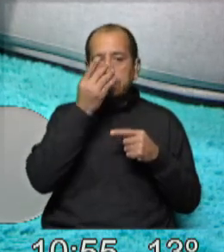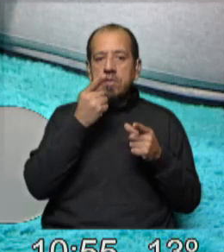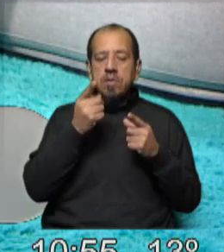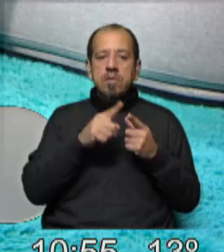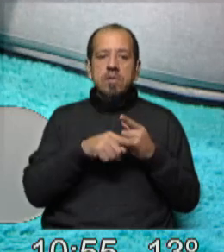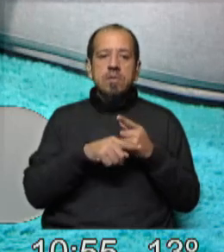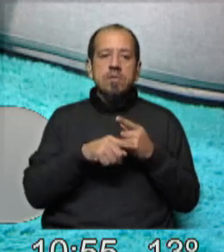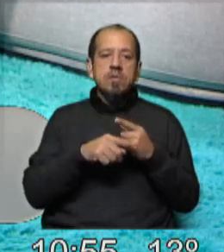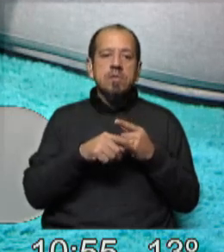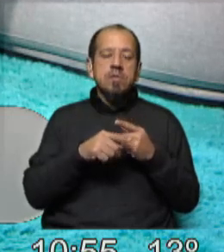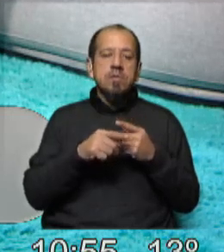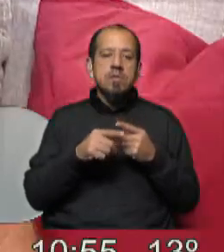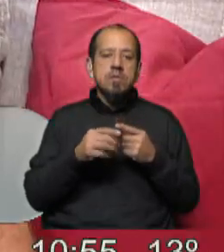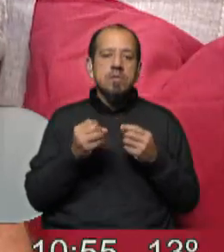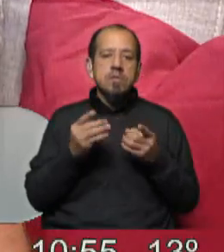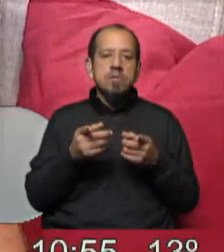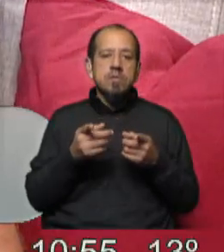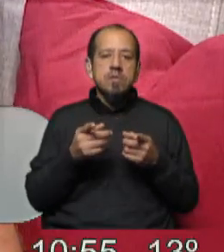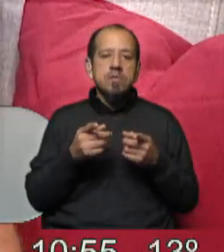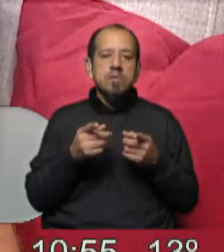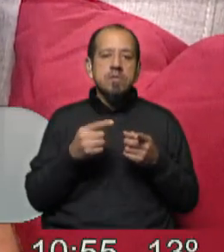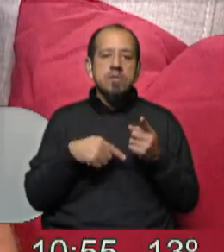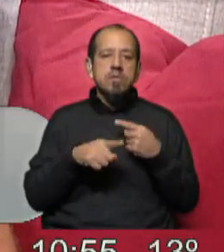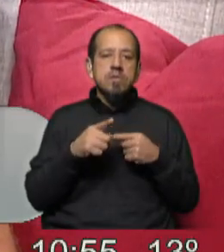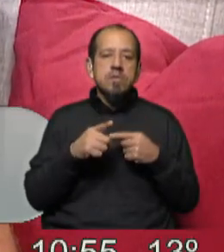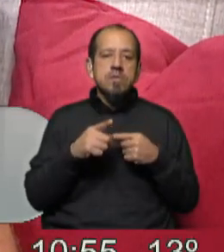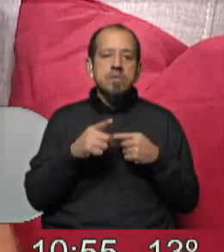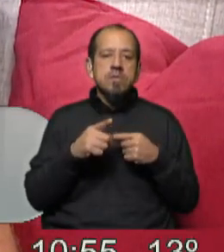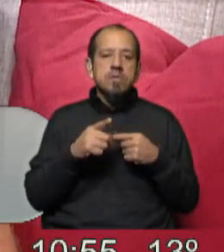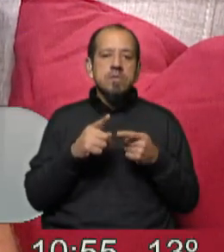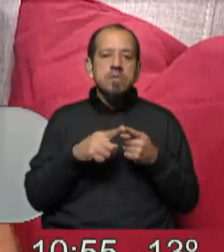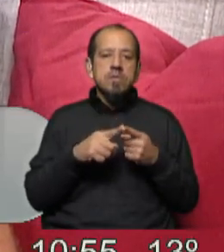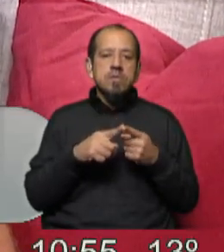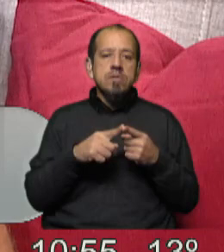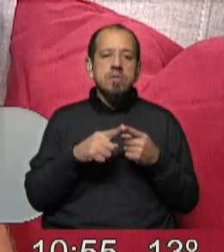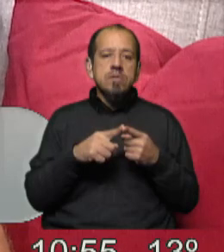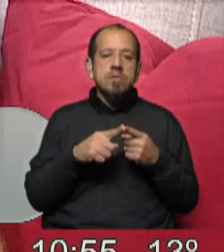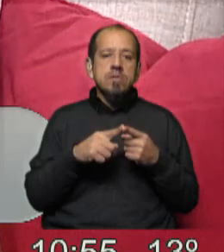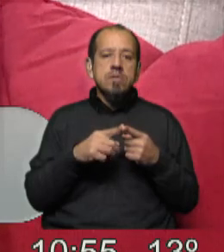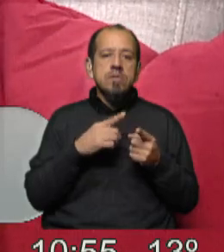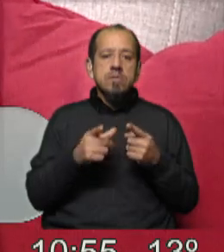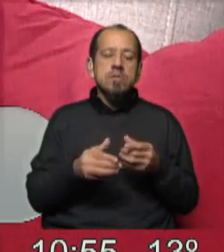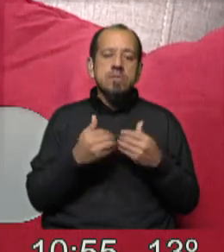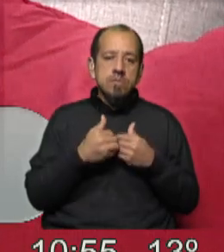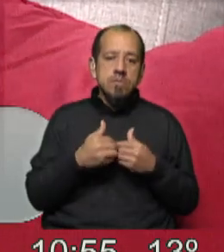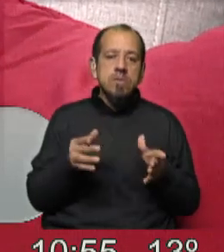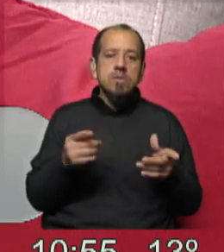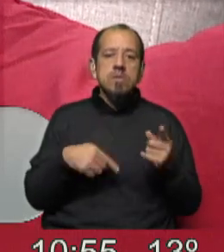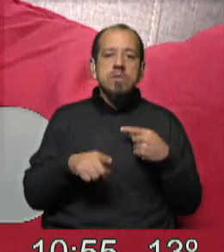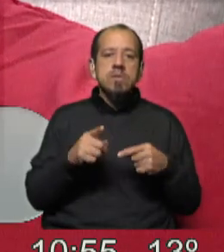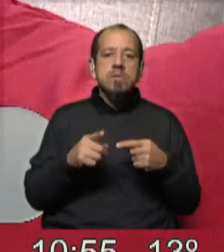de la frontera, porque Un Tapa na Cara es portuñol, ¿no? Y va a estar abriendo, que también son